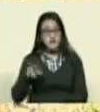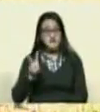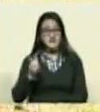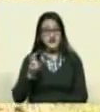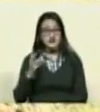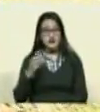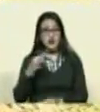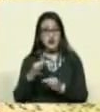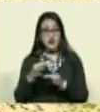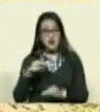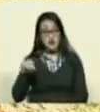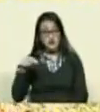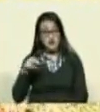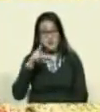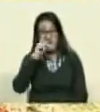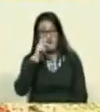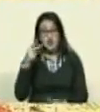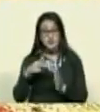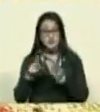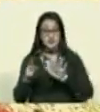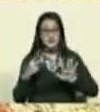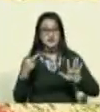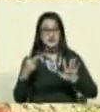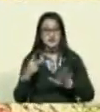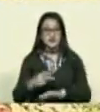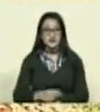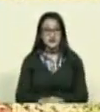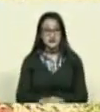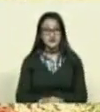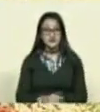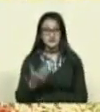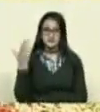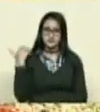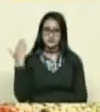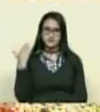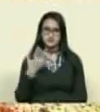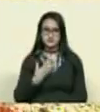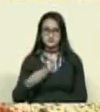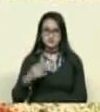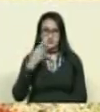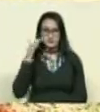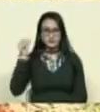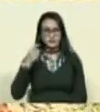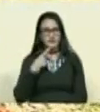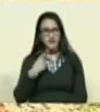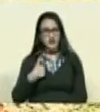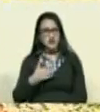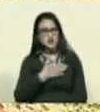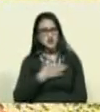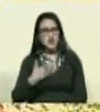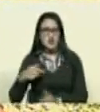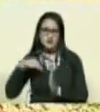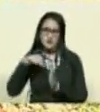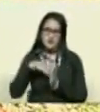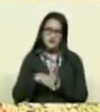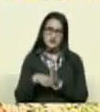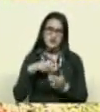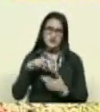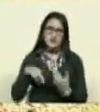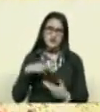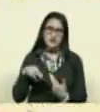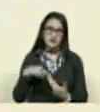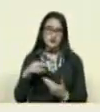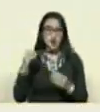de noviembre del año 2017. En pasadas oportunidades decía el presidente Nicolás Maduro, yo quiero profundizar la